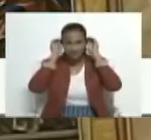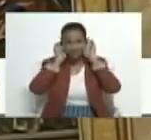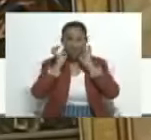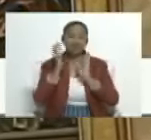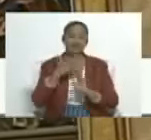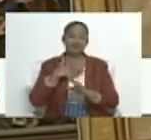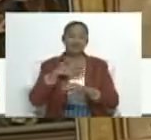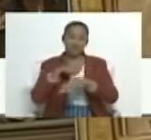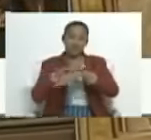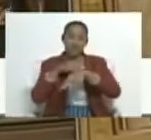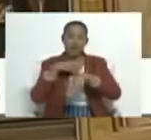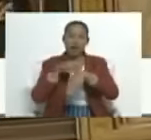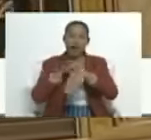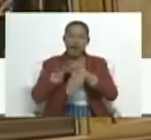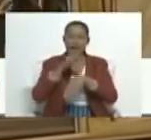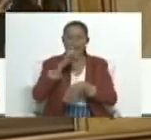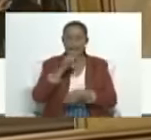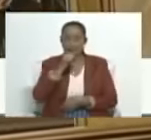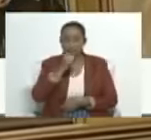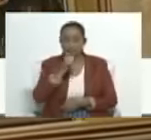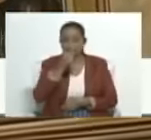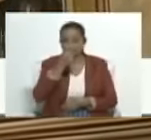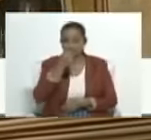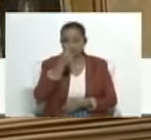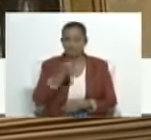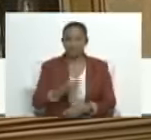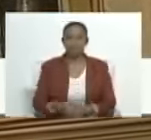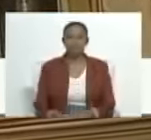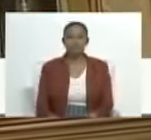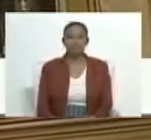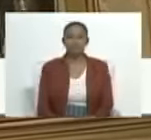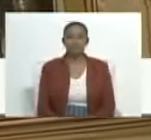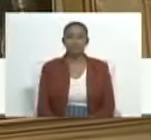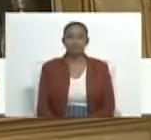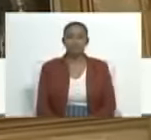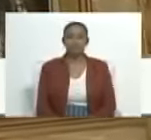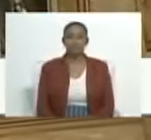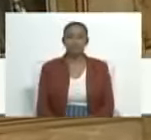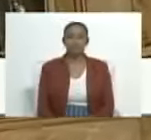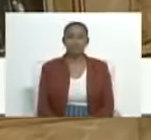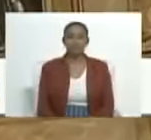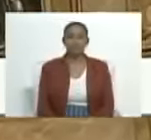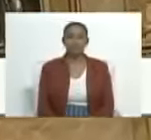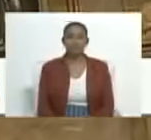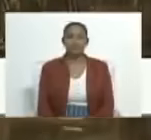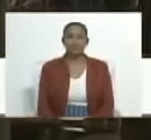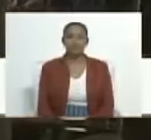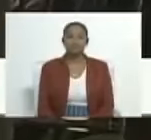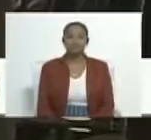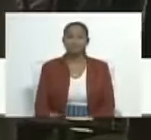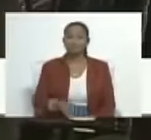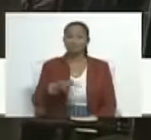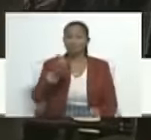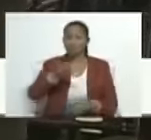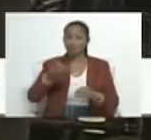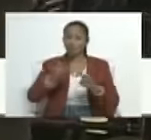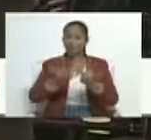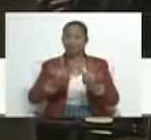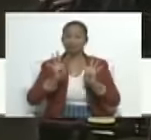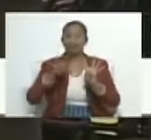Así que, queridos embajadores, este grito de libertad que se dio aquí en Caracas, en Cabildo